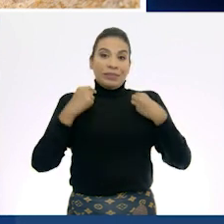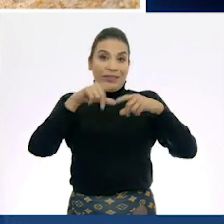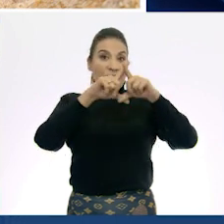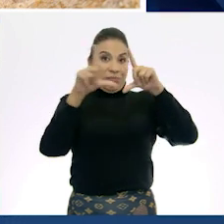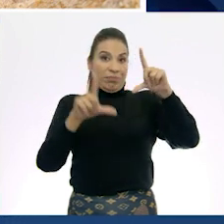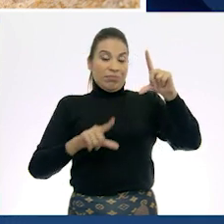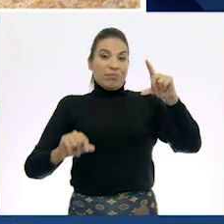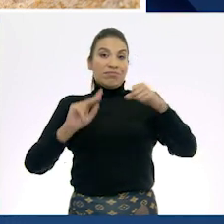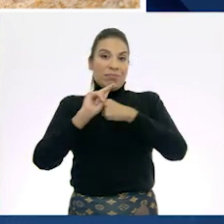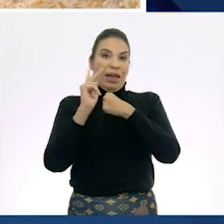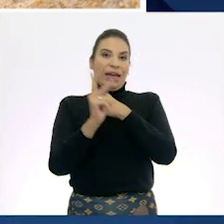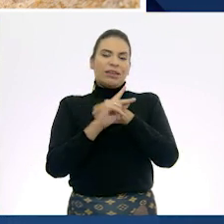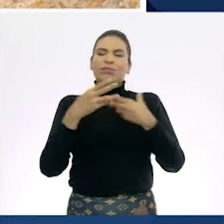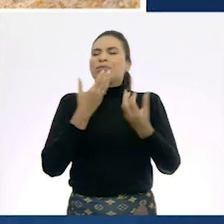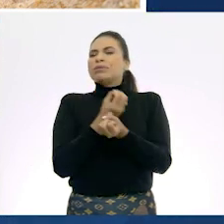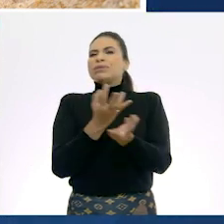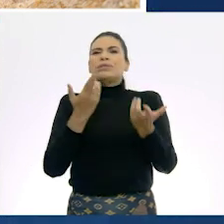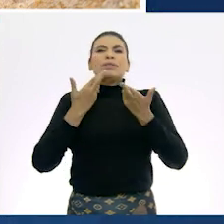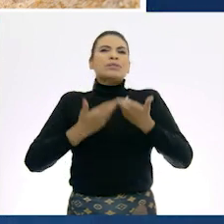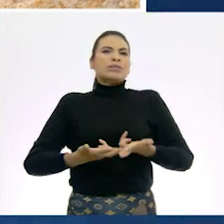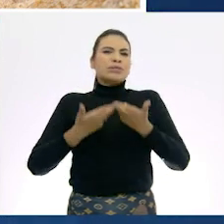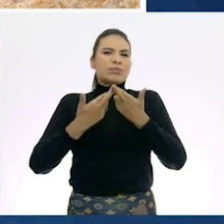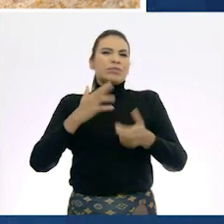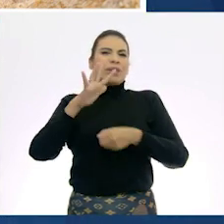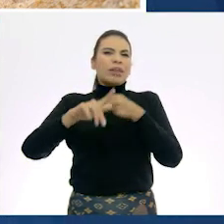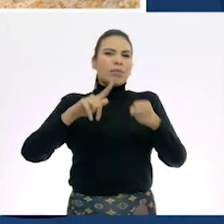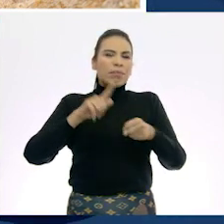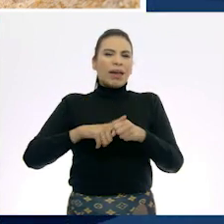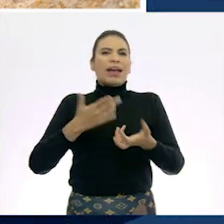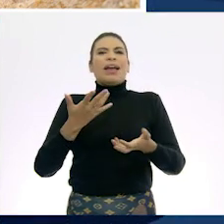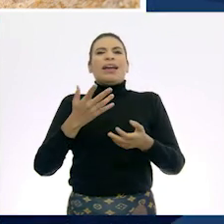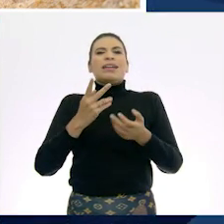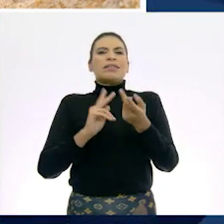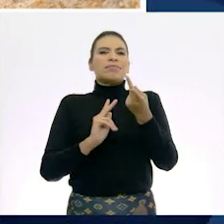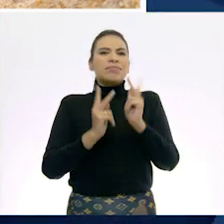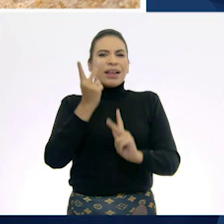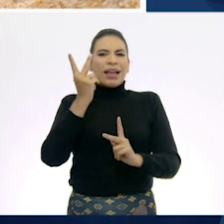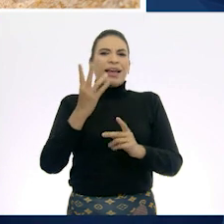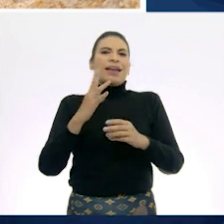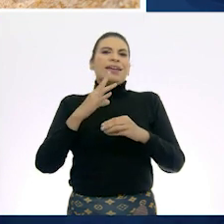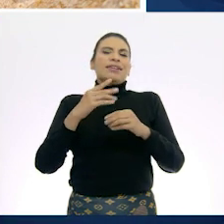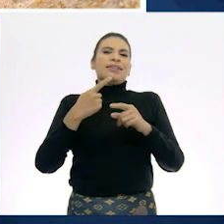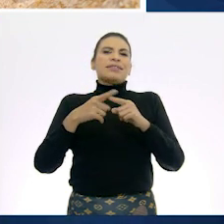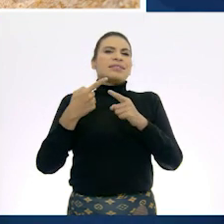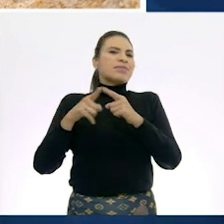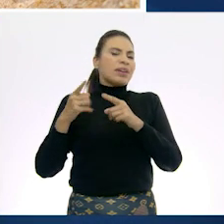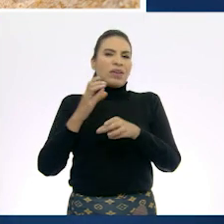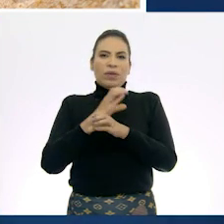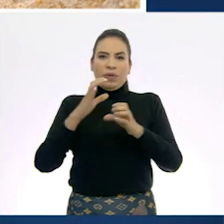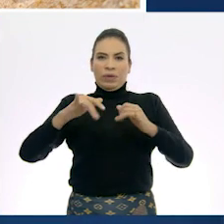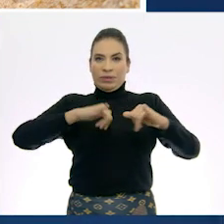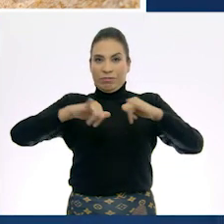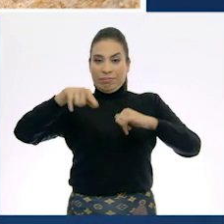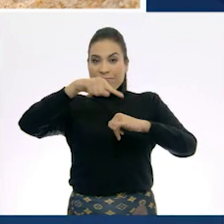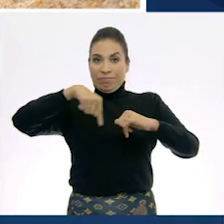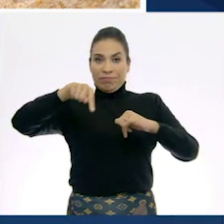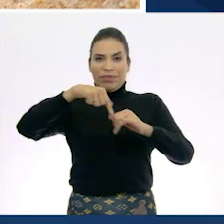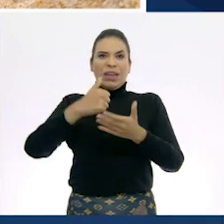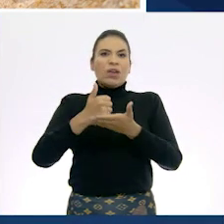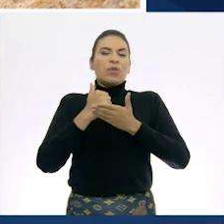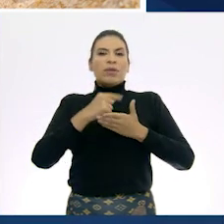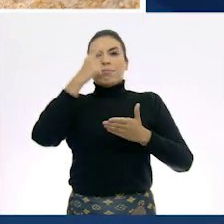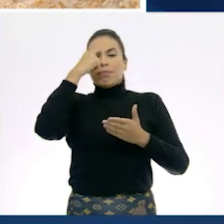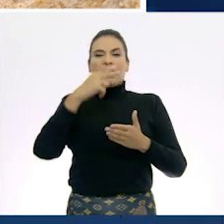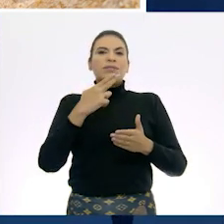país megadiverso porque tenemos muchas condiciones geográficas que nos van a ayudar a tener